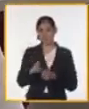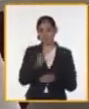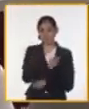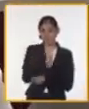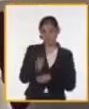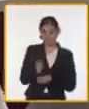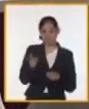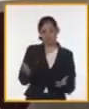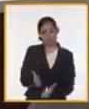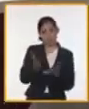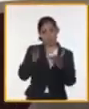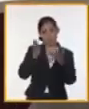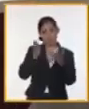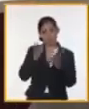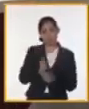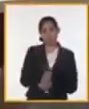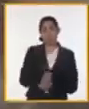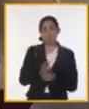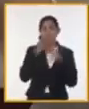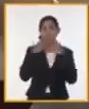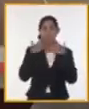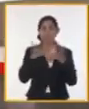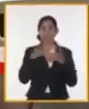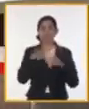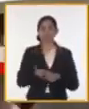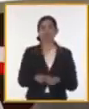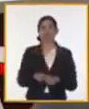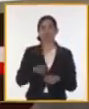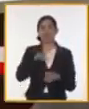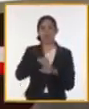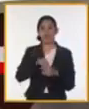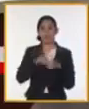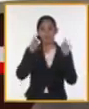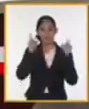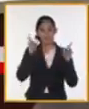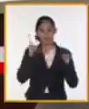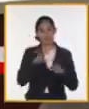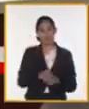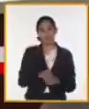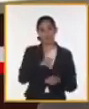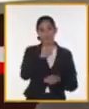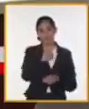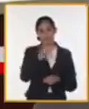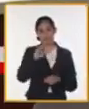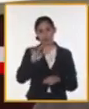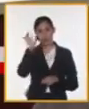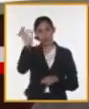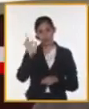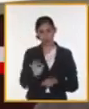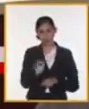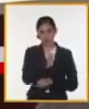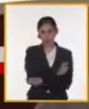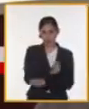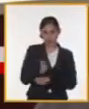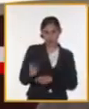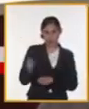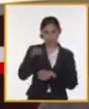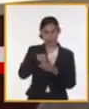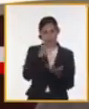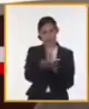hoy tenemos una composición política del 69% del total de los profesores de